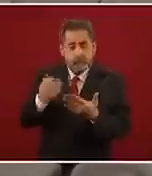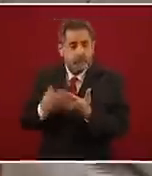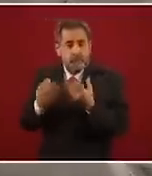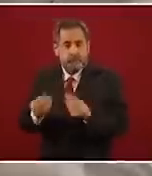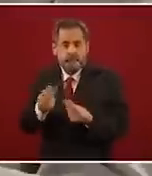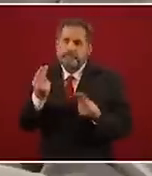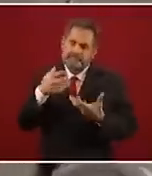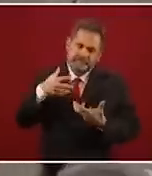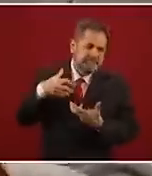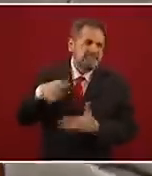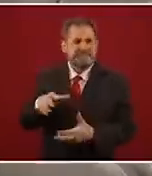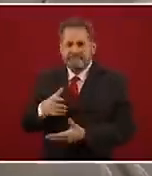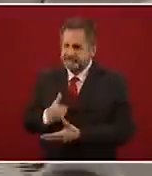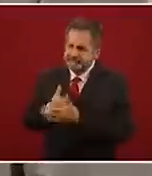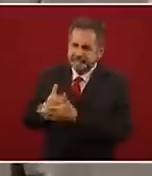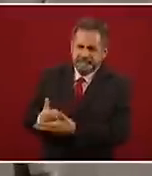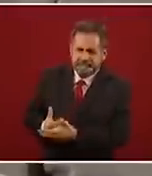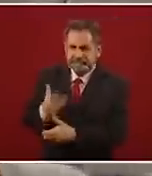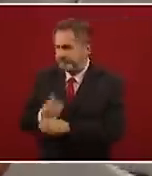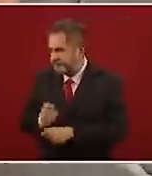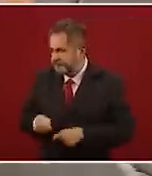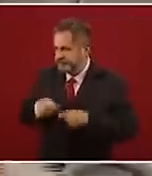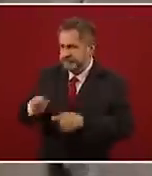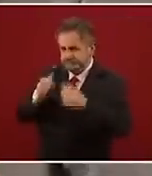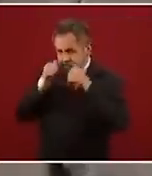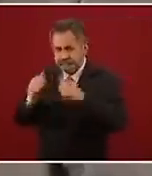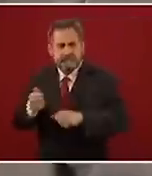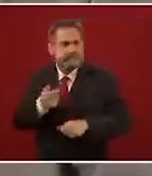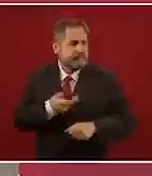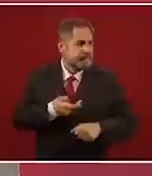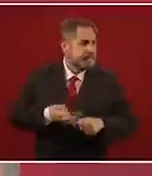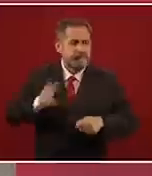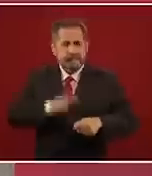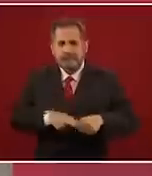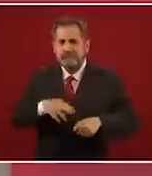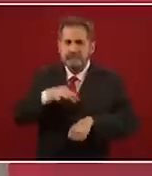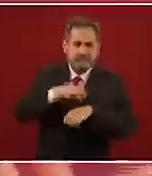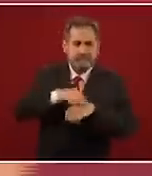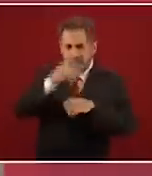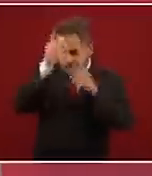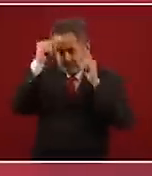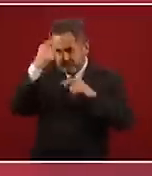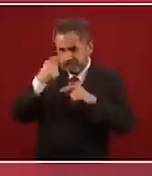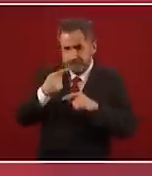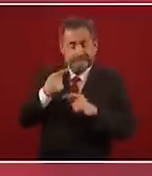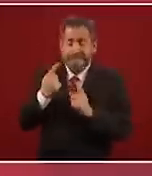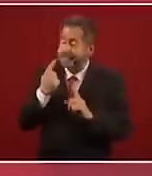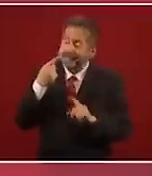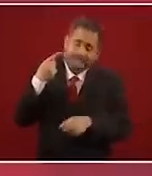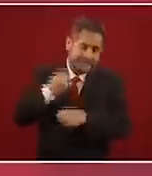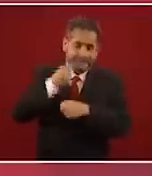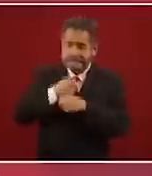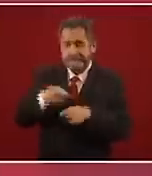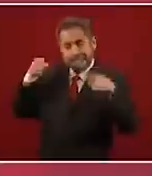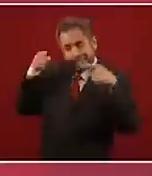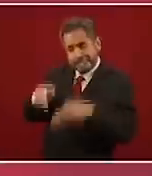para rehabilitar la infraestructura, garantizar el personal, garantizar el abasto, tiene que hacerse prioritariamente en los